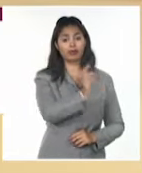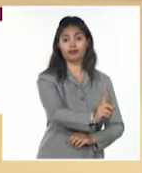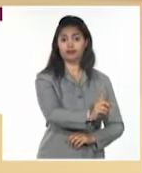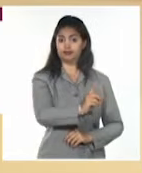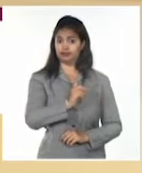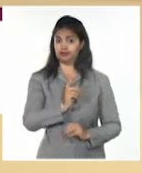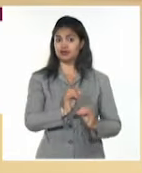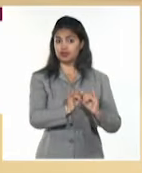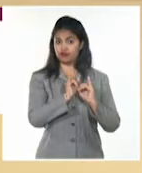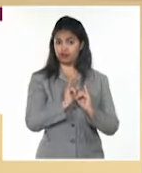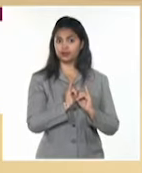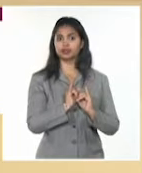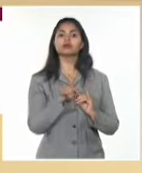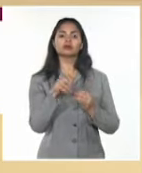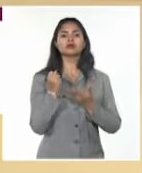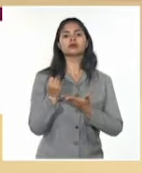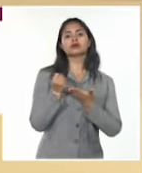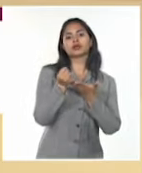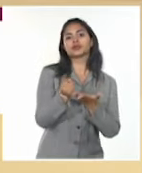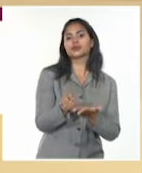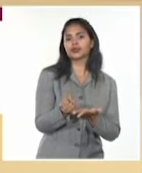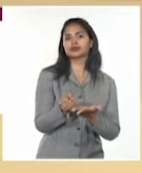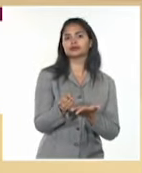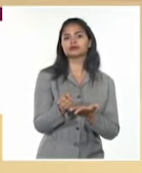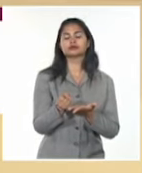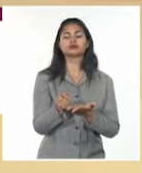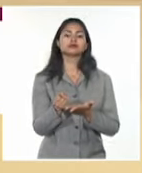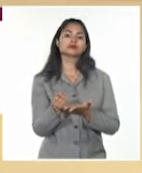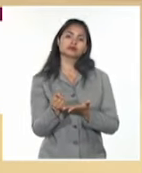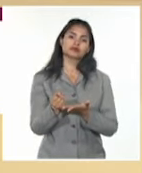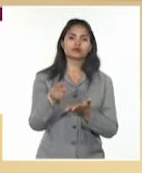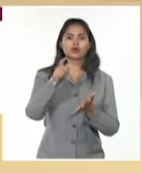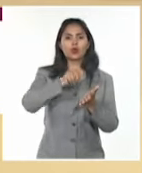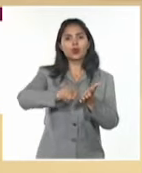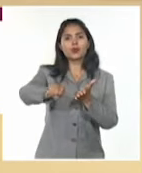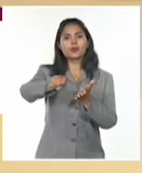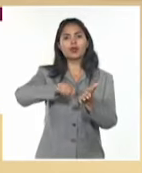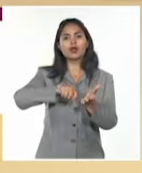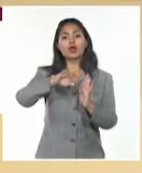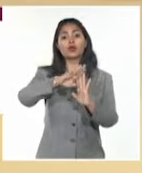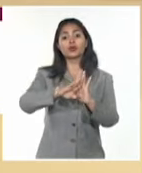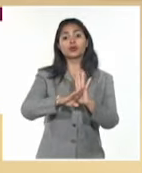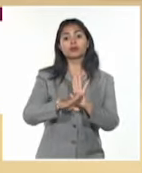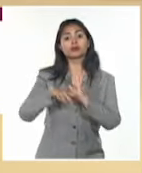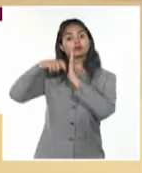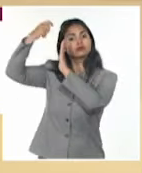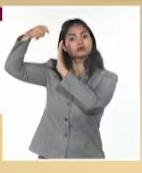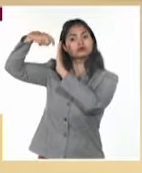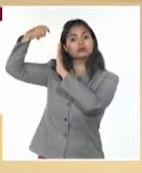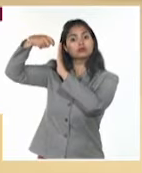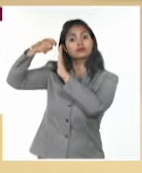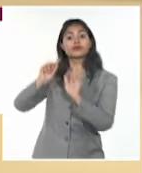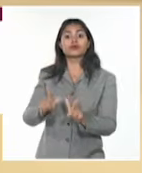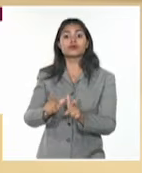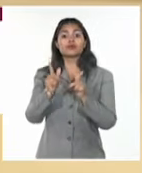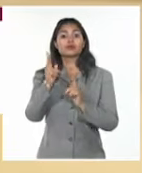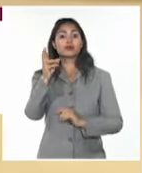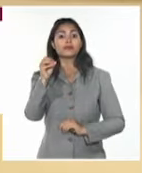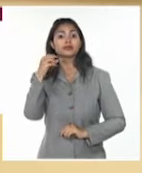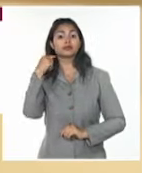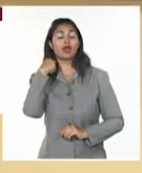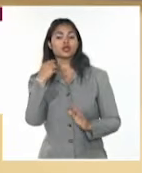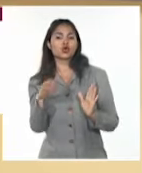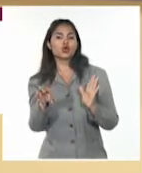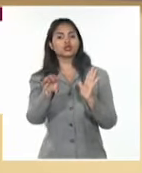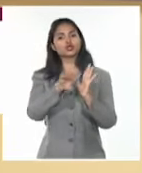ayudaba a diseñar una programación por el 20 aniversario de la Constitución